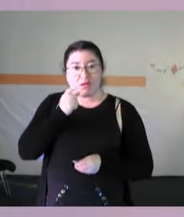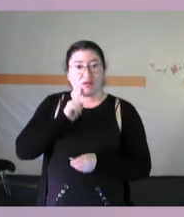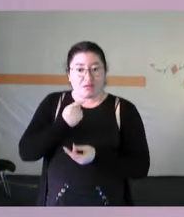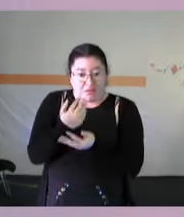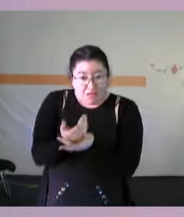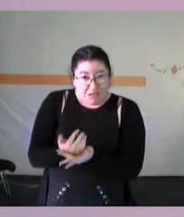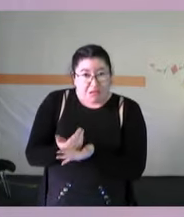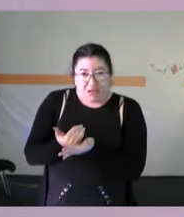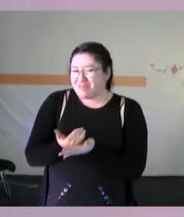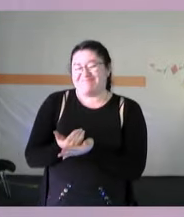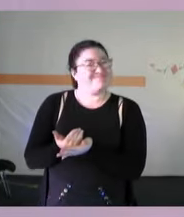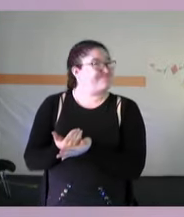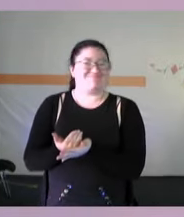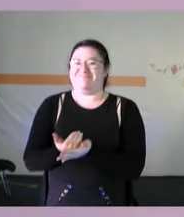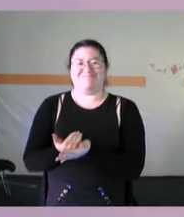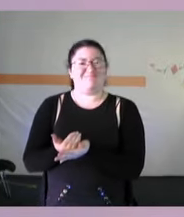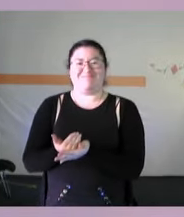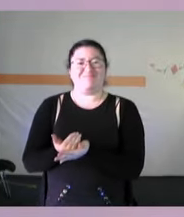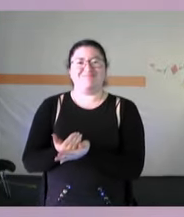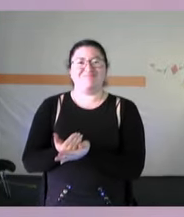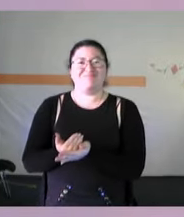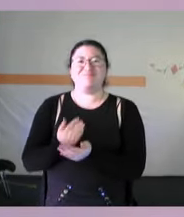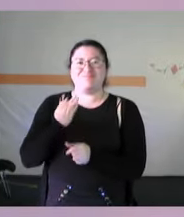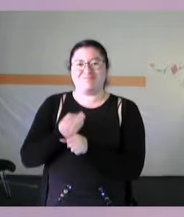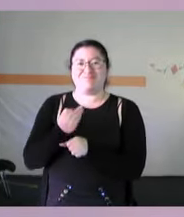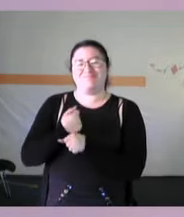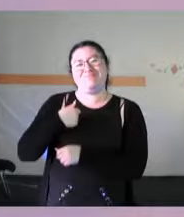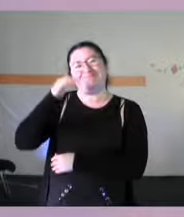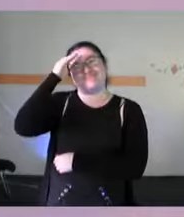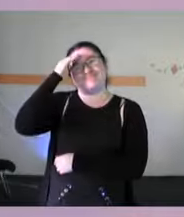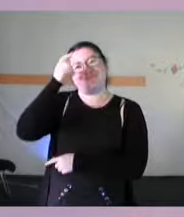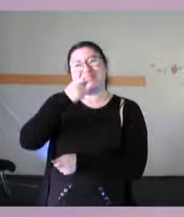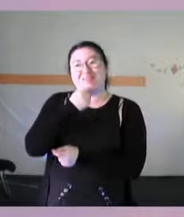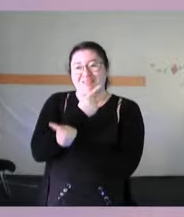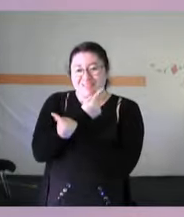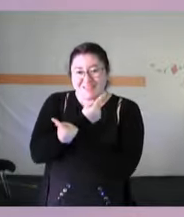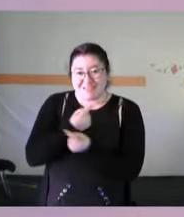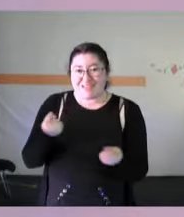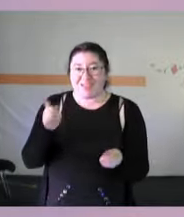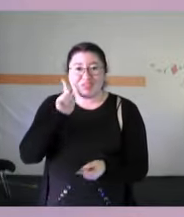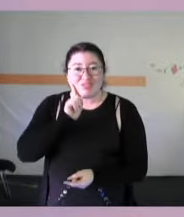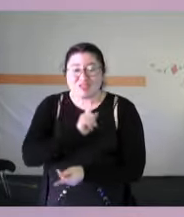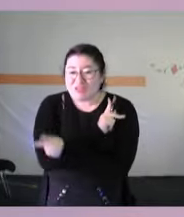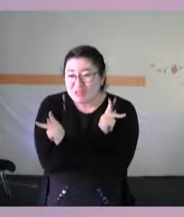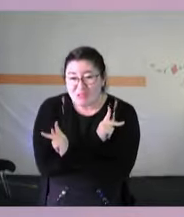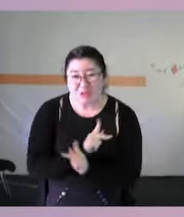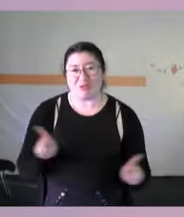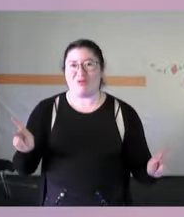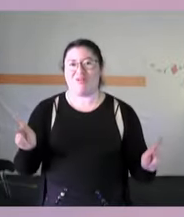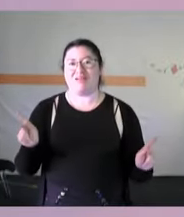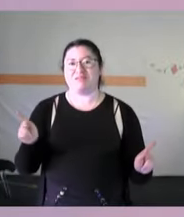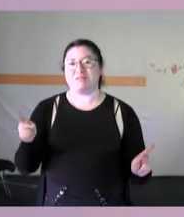Yo veo a todas las pequeñas como mis hijas ahora. No esperes, pequeña. No es tu culpa.